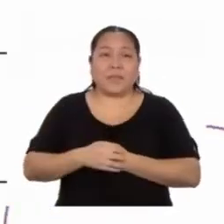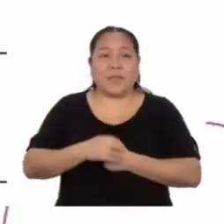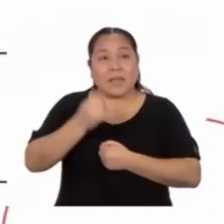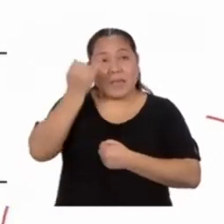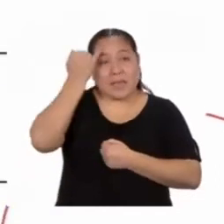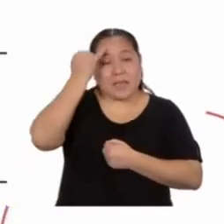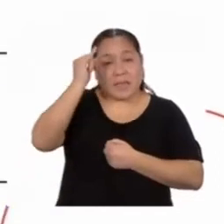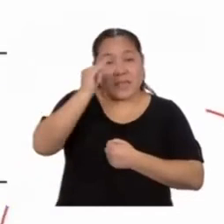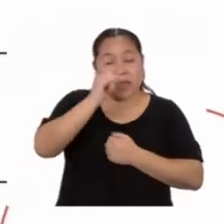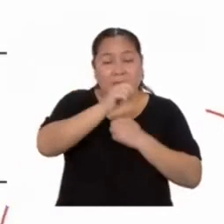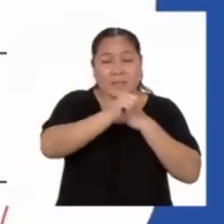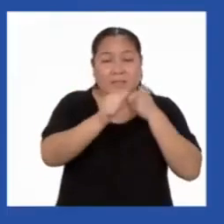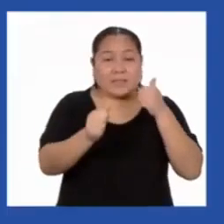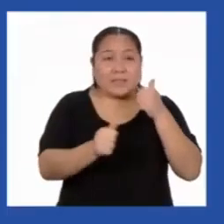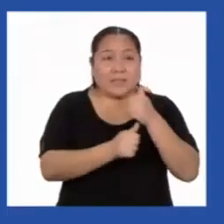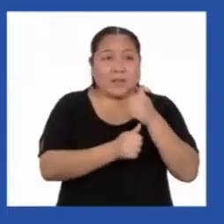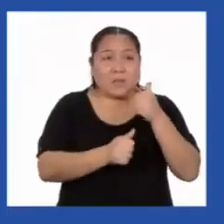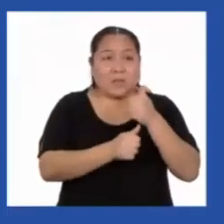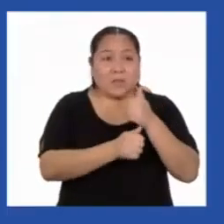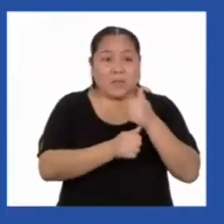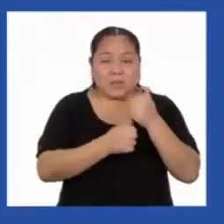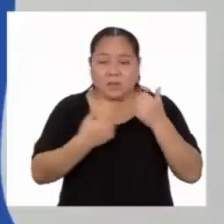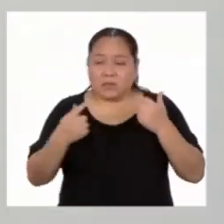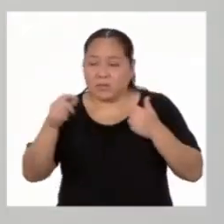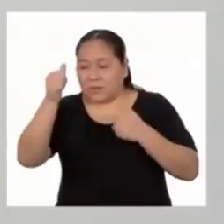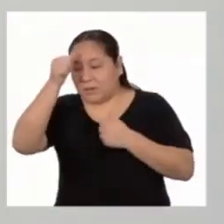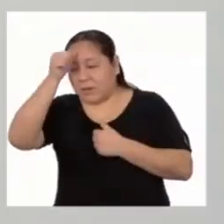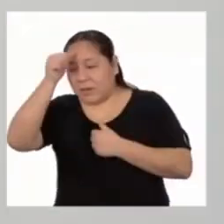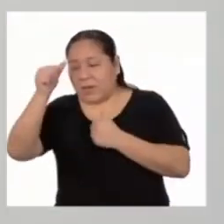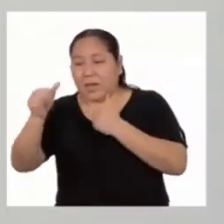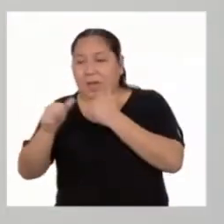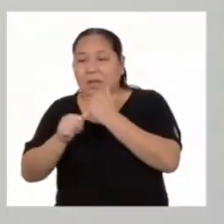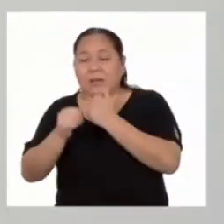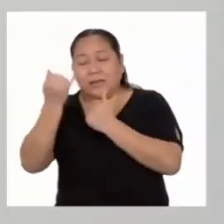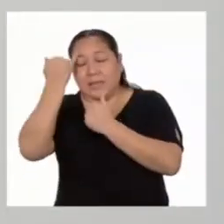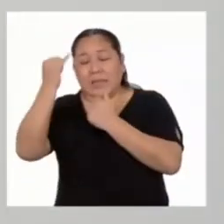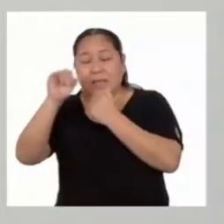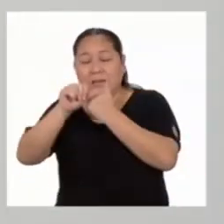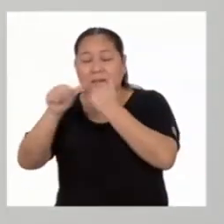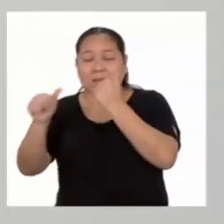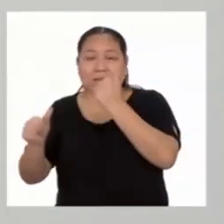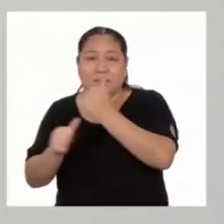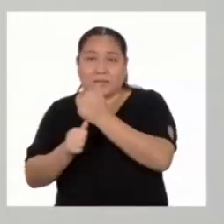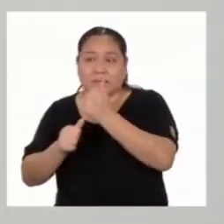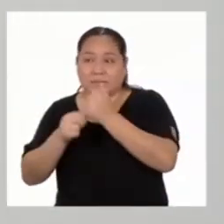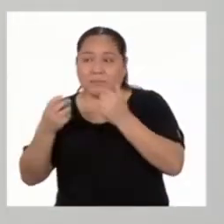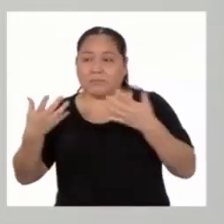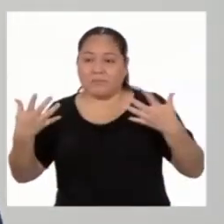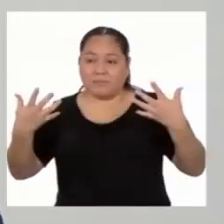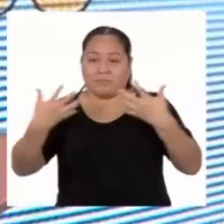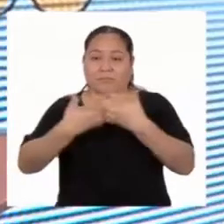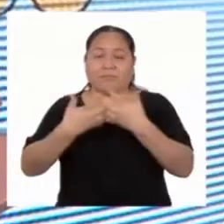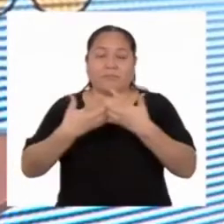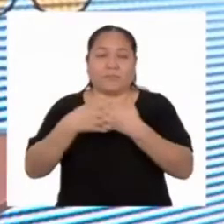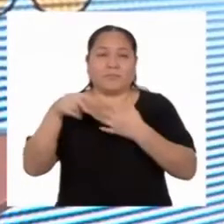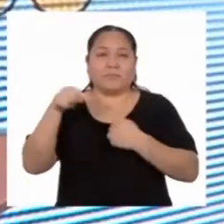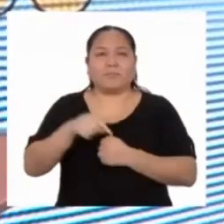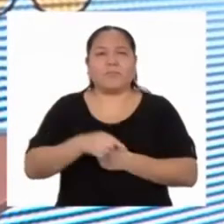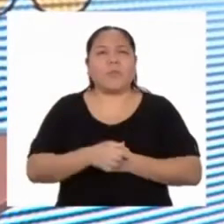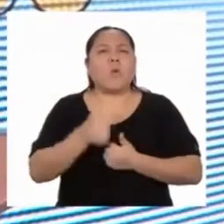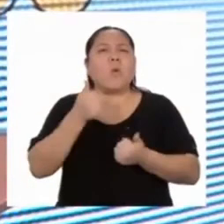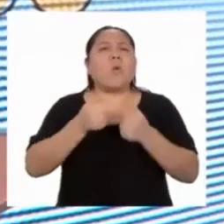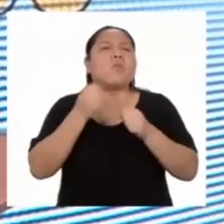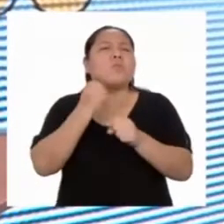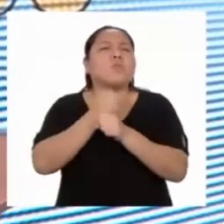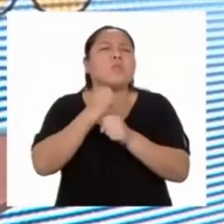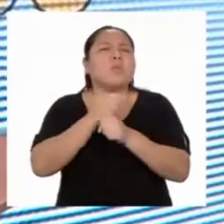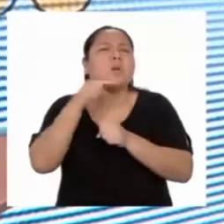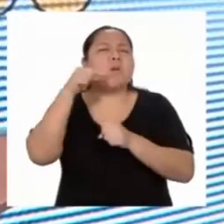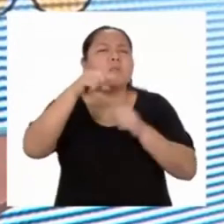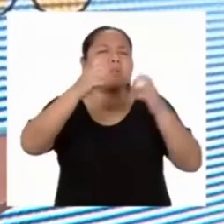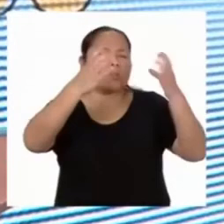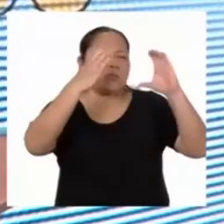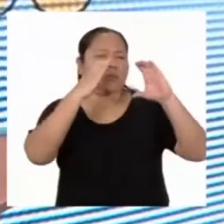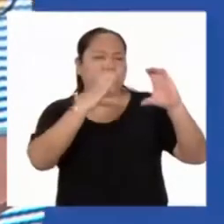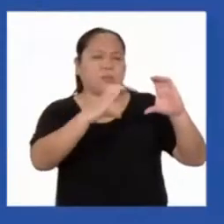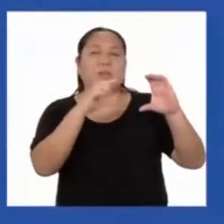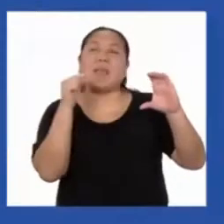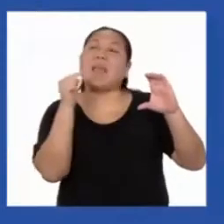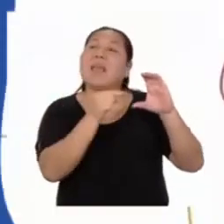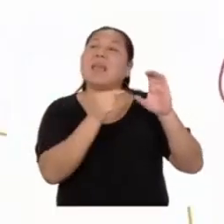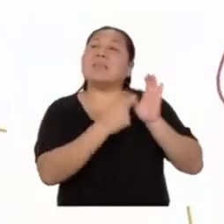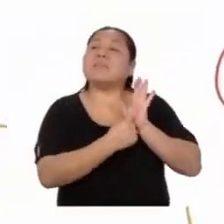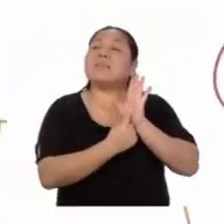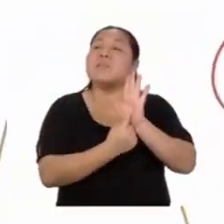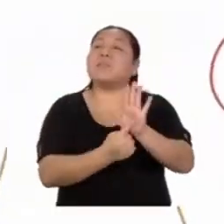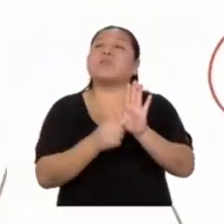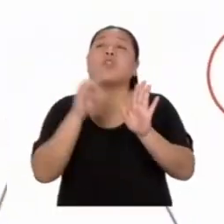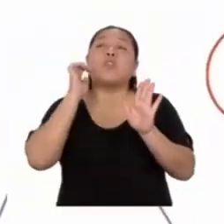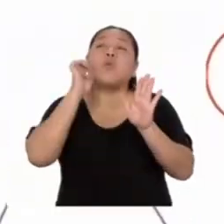una relación clara entre las ideas. ¿Y qué función estaría cumpliendo este párrafo? Está